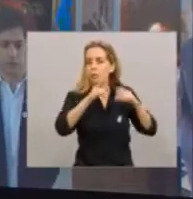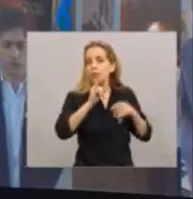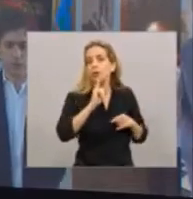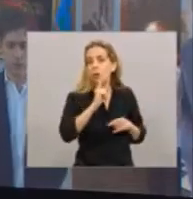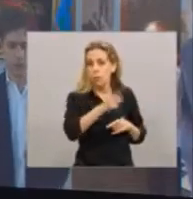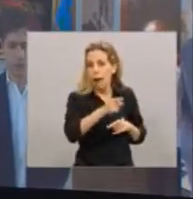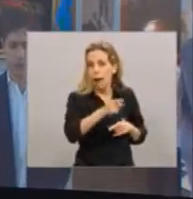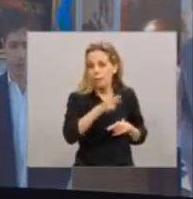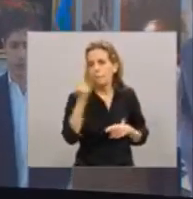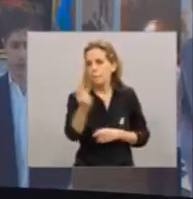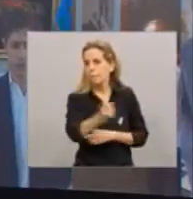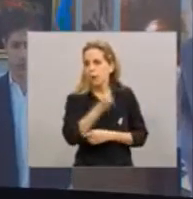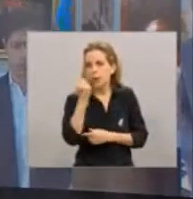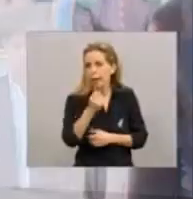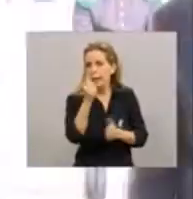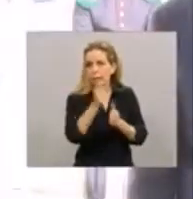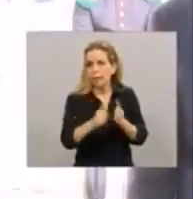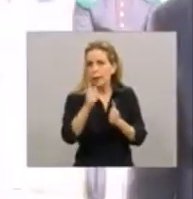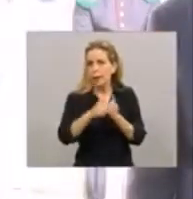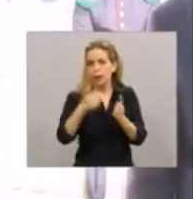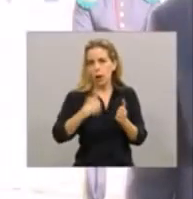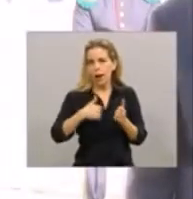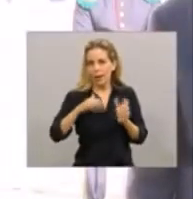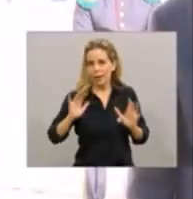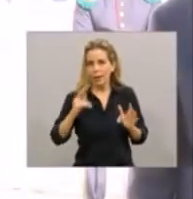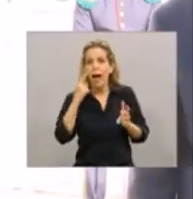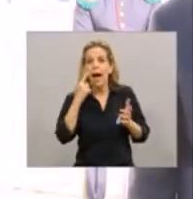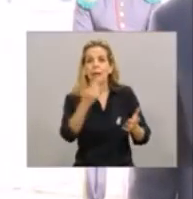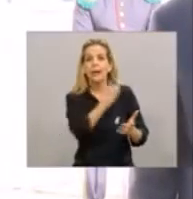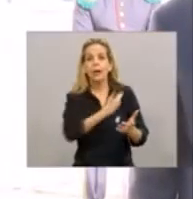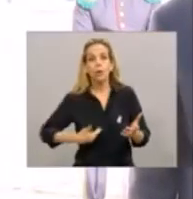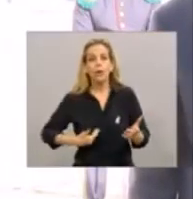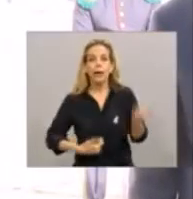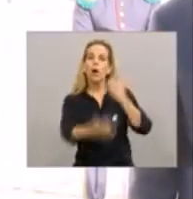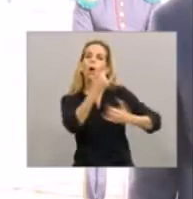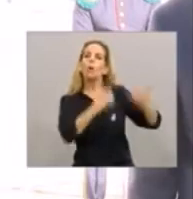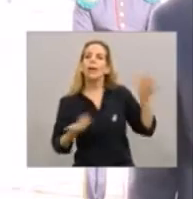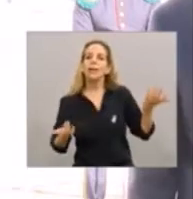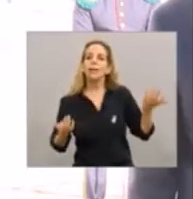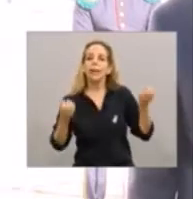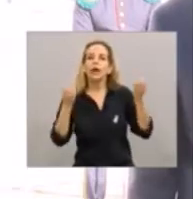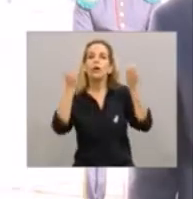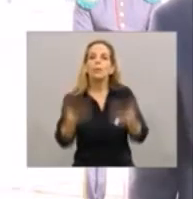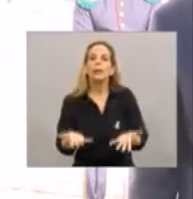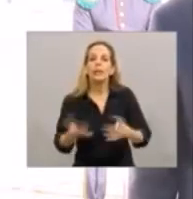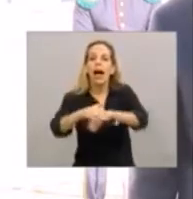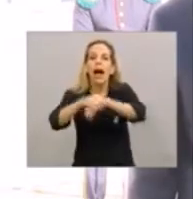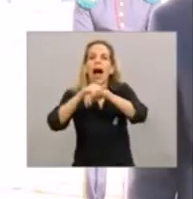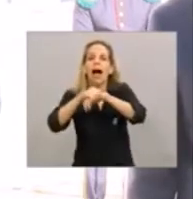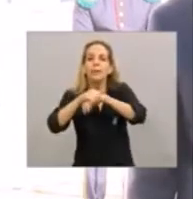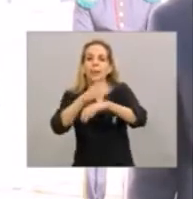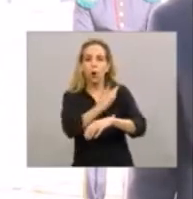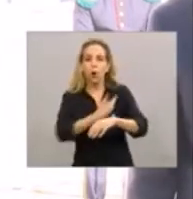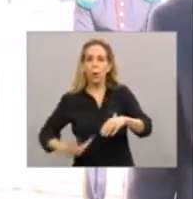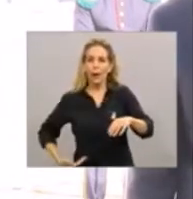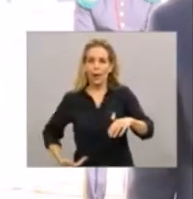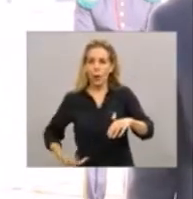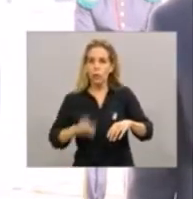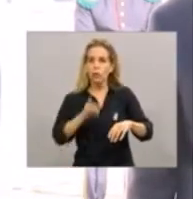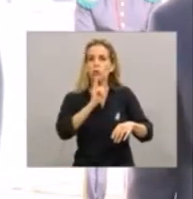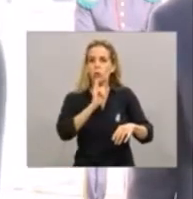argentinos que nos cuente cómo está pasando este día gobernador amigo amigo